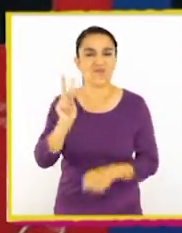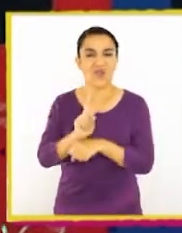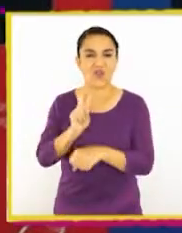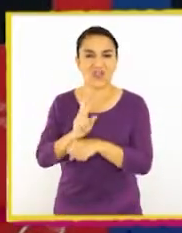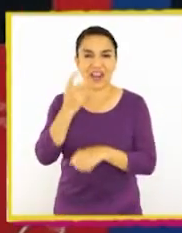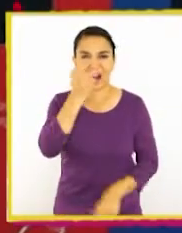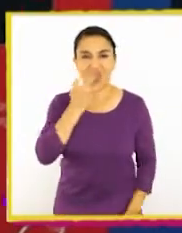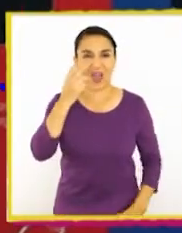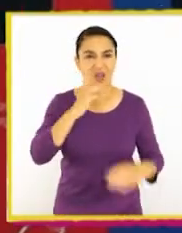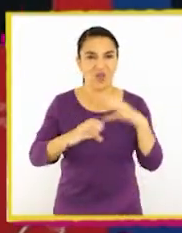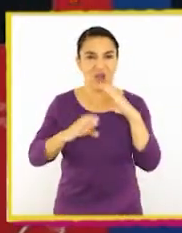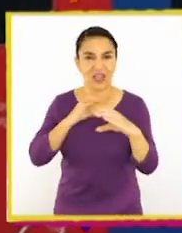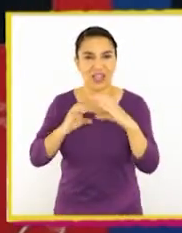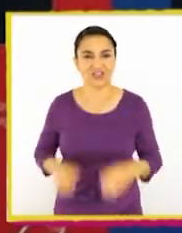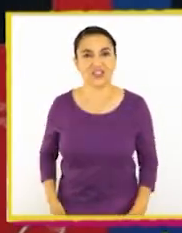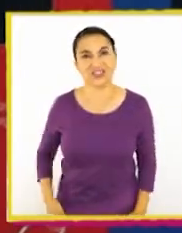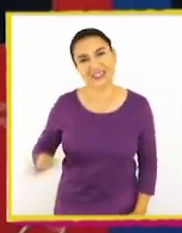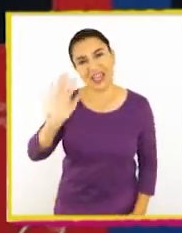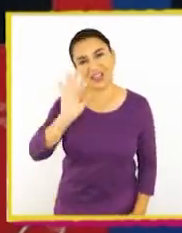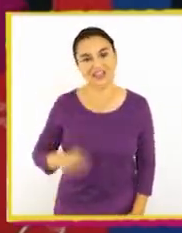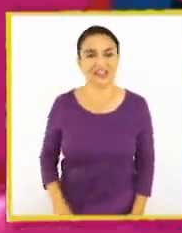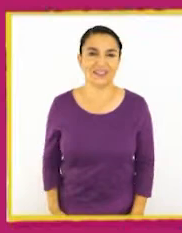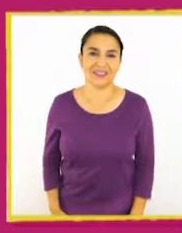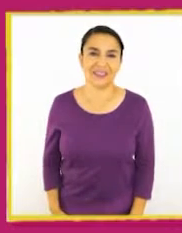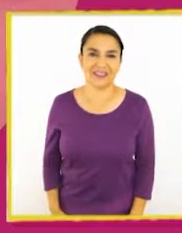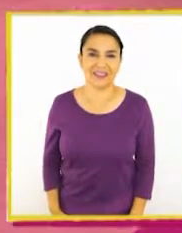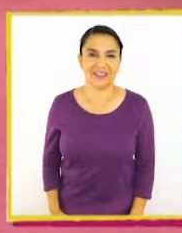su profesora de Lenguaje y Comunicación. ¡Chao!